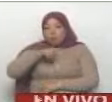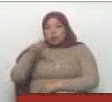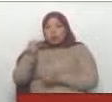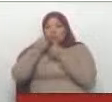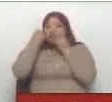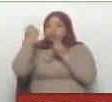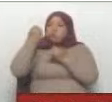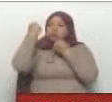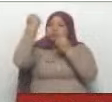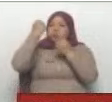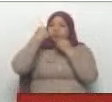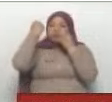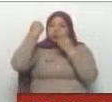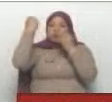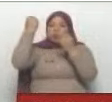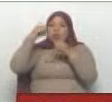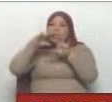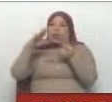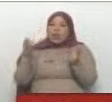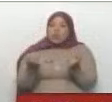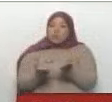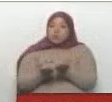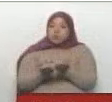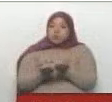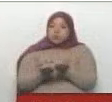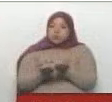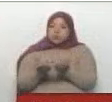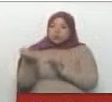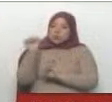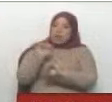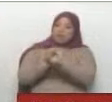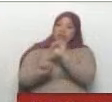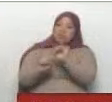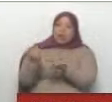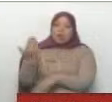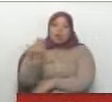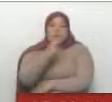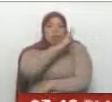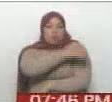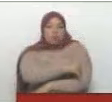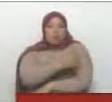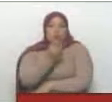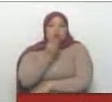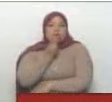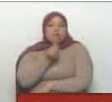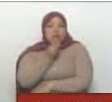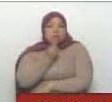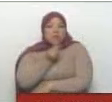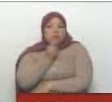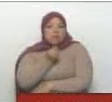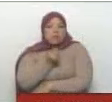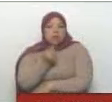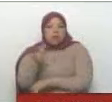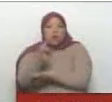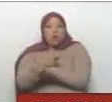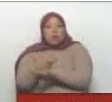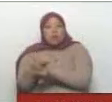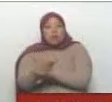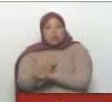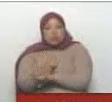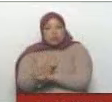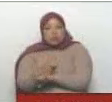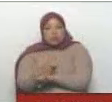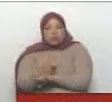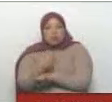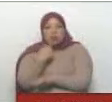levantando en varias partes del mundo, ¿no?, para rechazar la masacre de ese gobierno israelí. Porque lo que están haciendo,